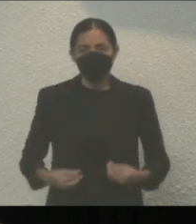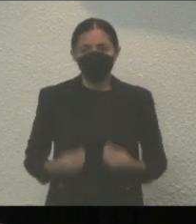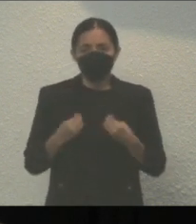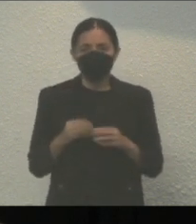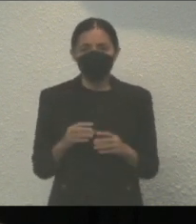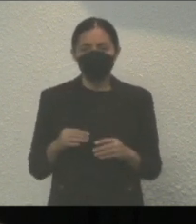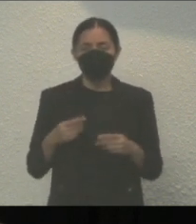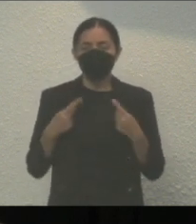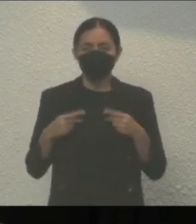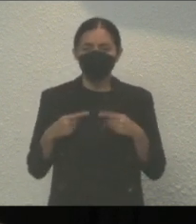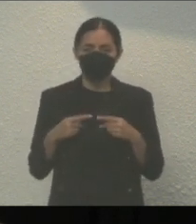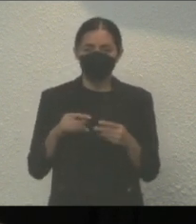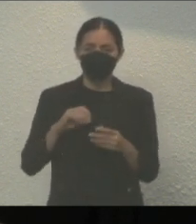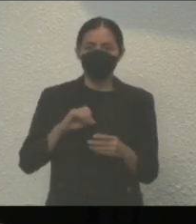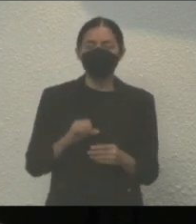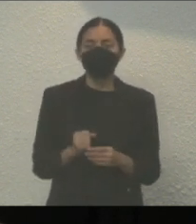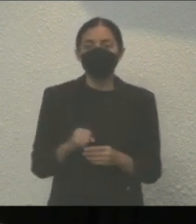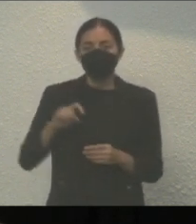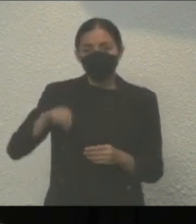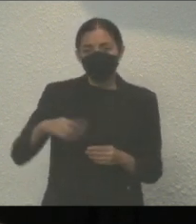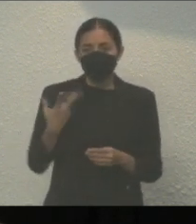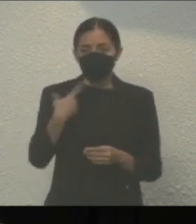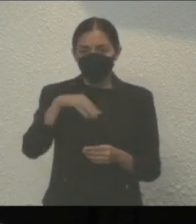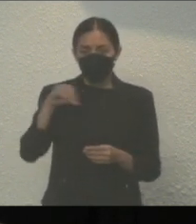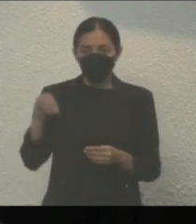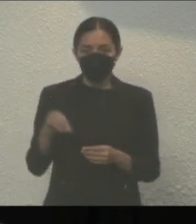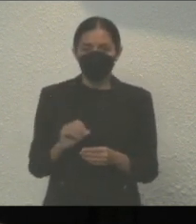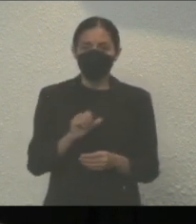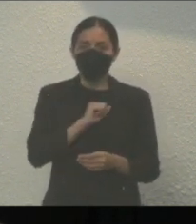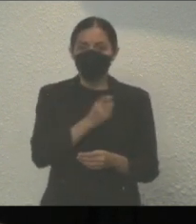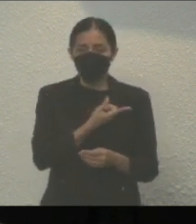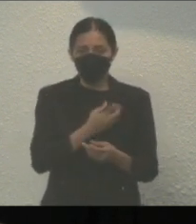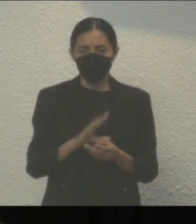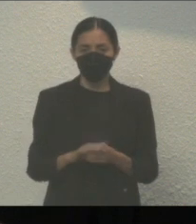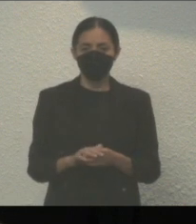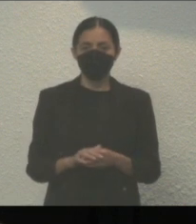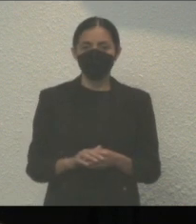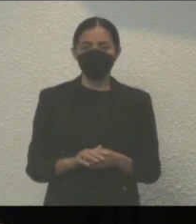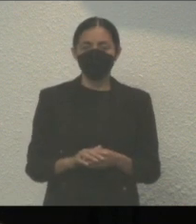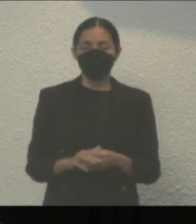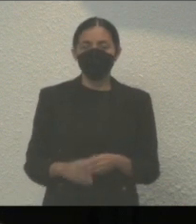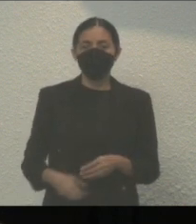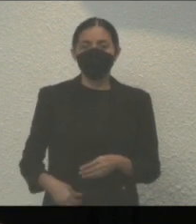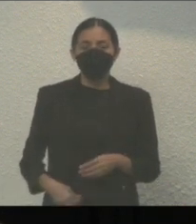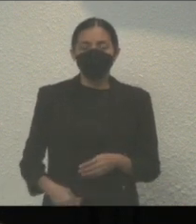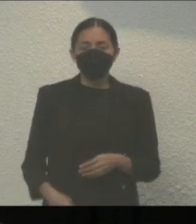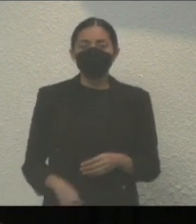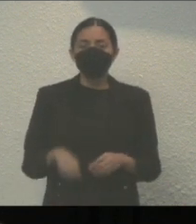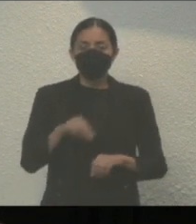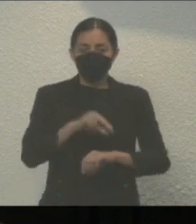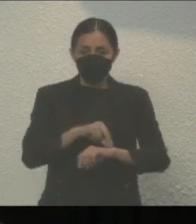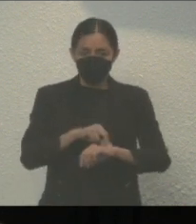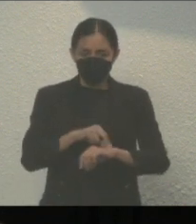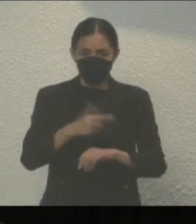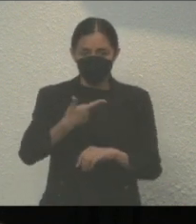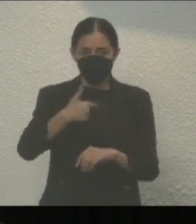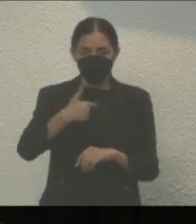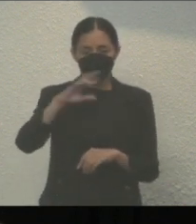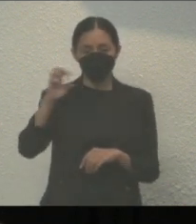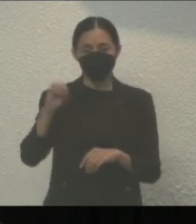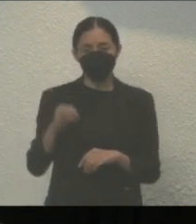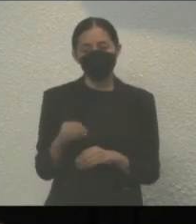a mi Hospital General de Chetumal y a las autoridades de dicho nosocomio, doctor Germán Galván